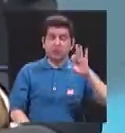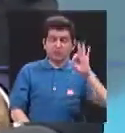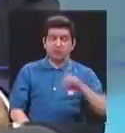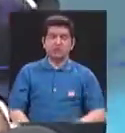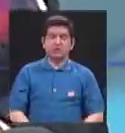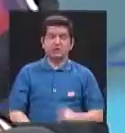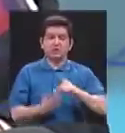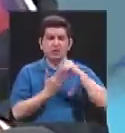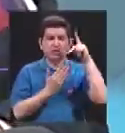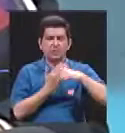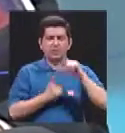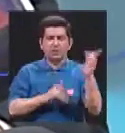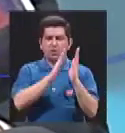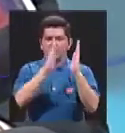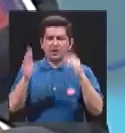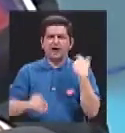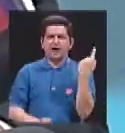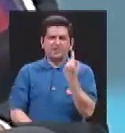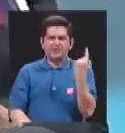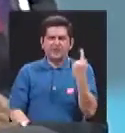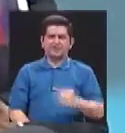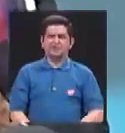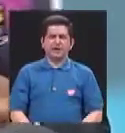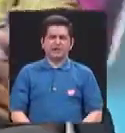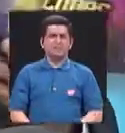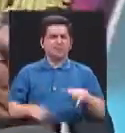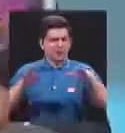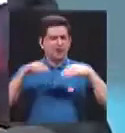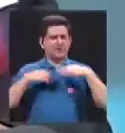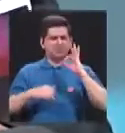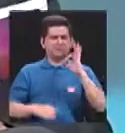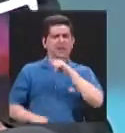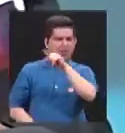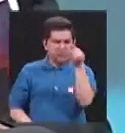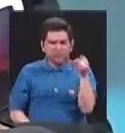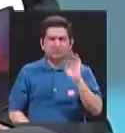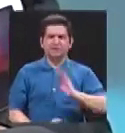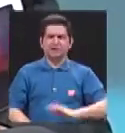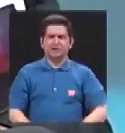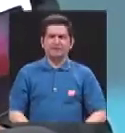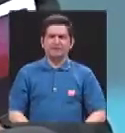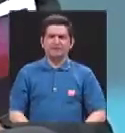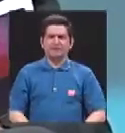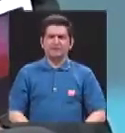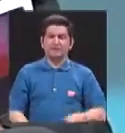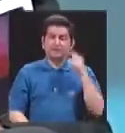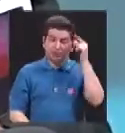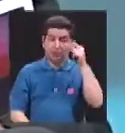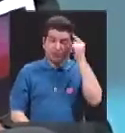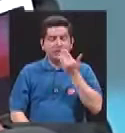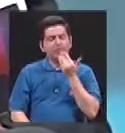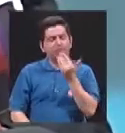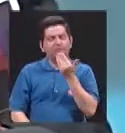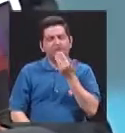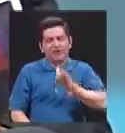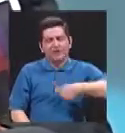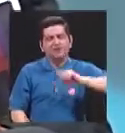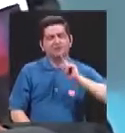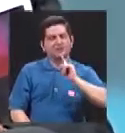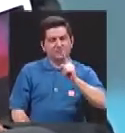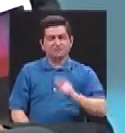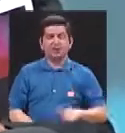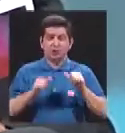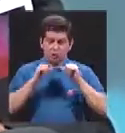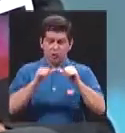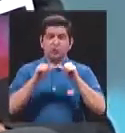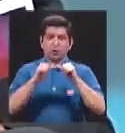Rocío. Nuestros programas del lunes de Cinemateca siempre son muy bien recibidos por ustedes y lo que por supuesto agradecemos